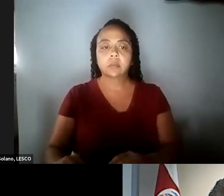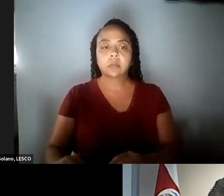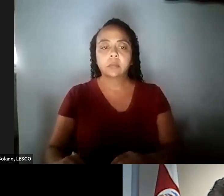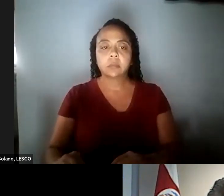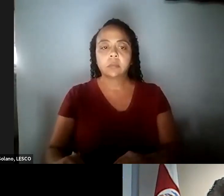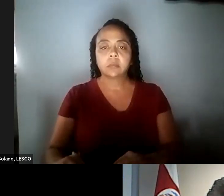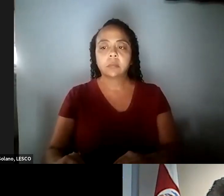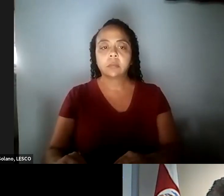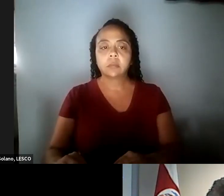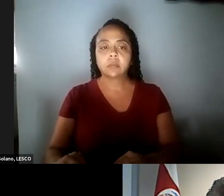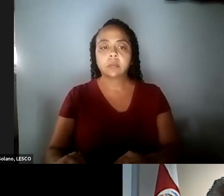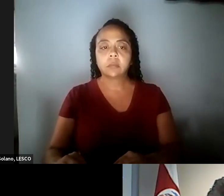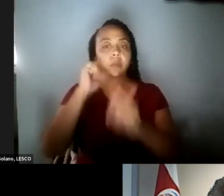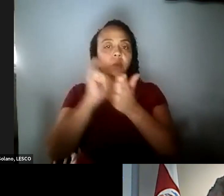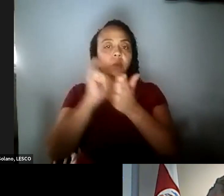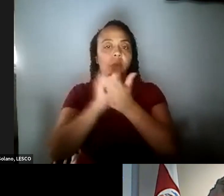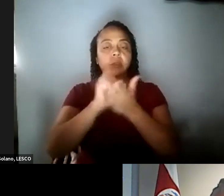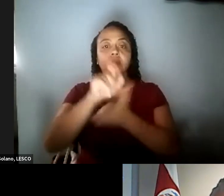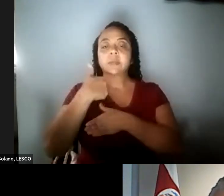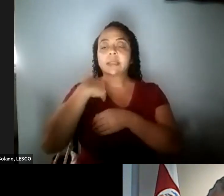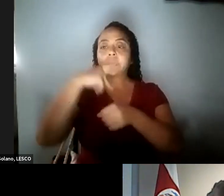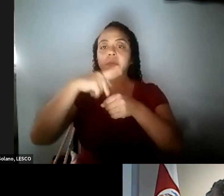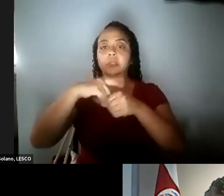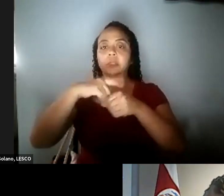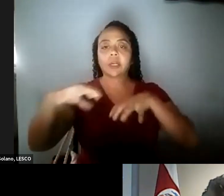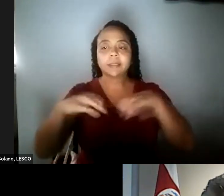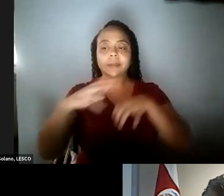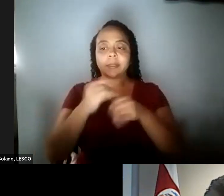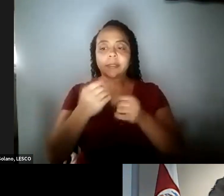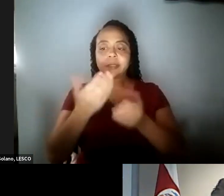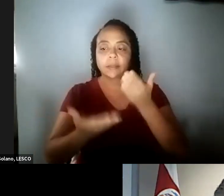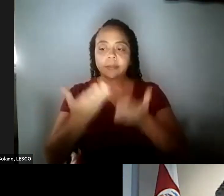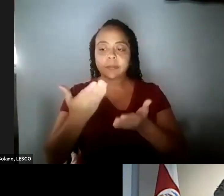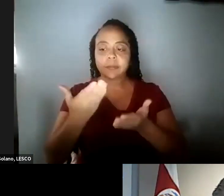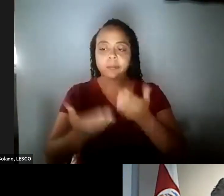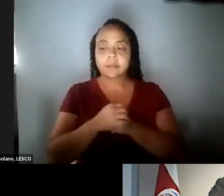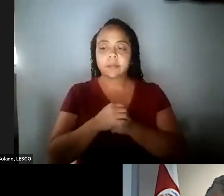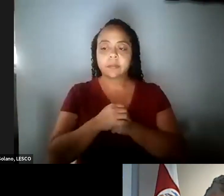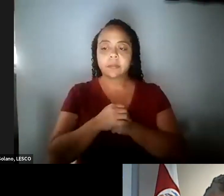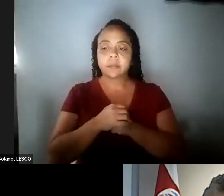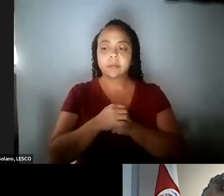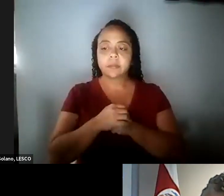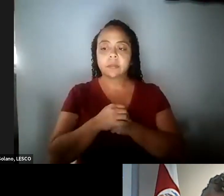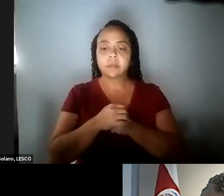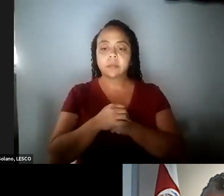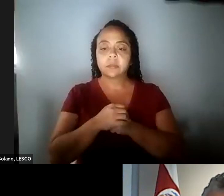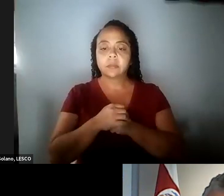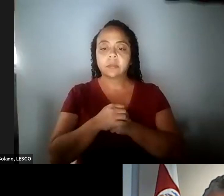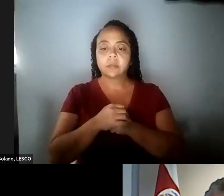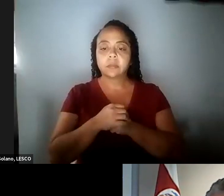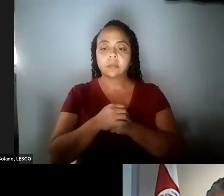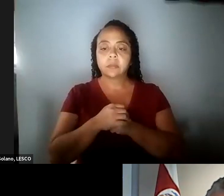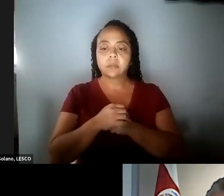requerimos que haya una participación activa y quizás requerimos algunos cambios normativos por ejemplo pienso que deberíamos